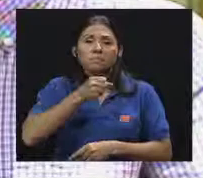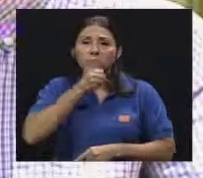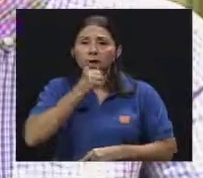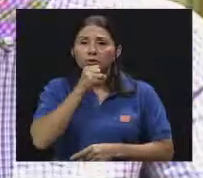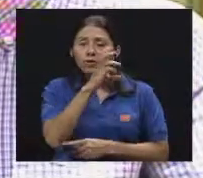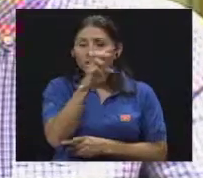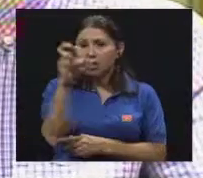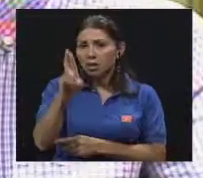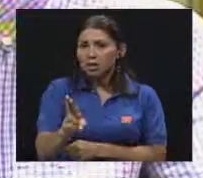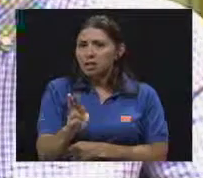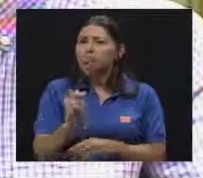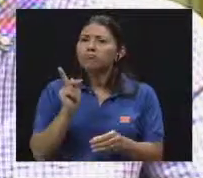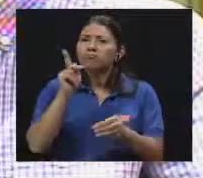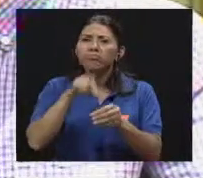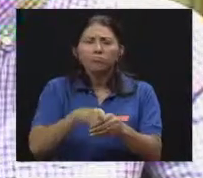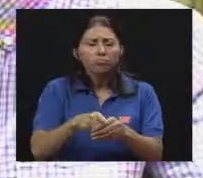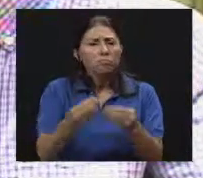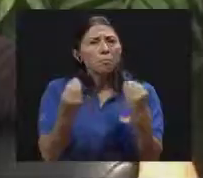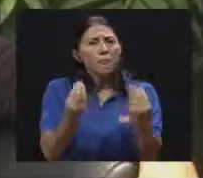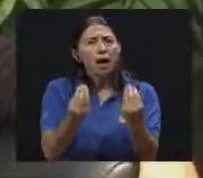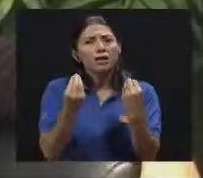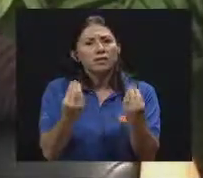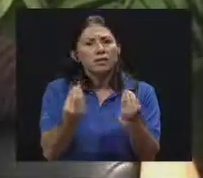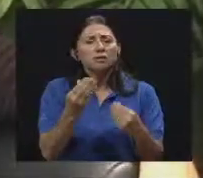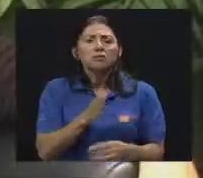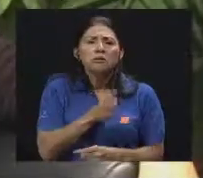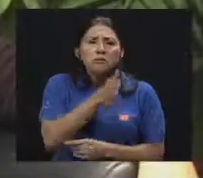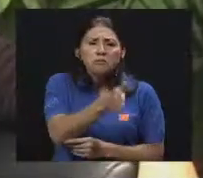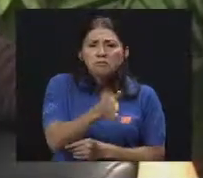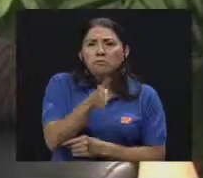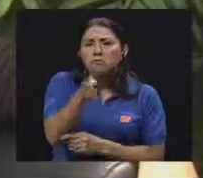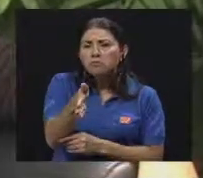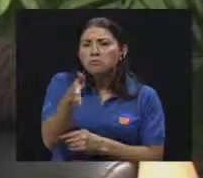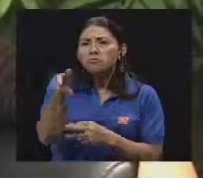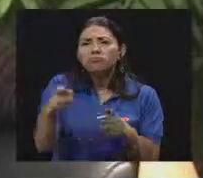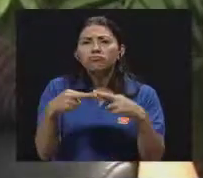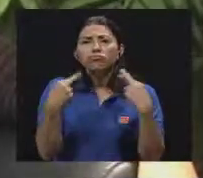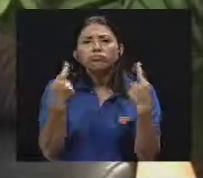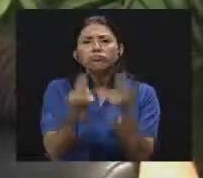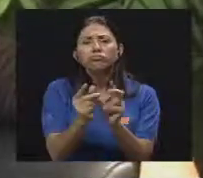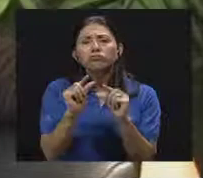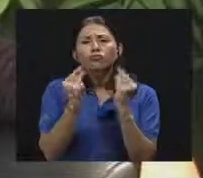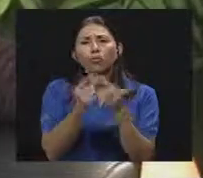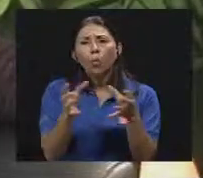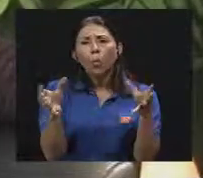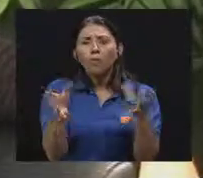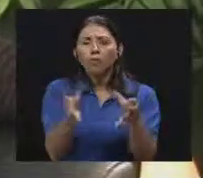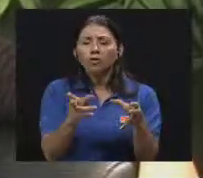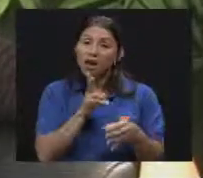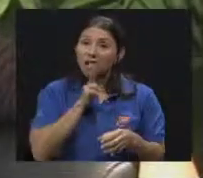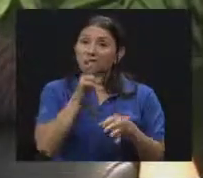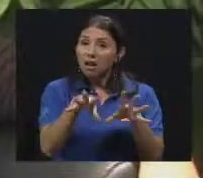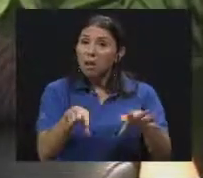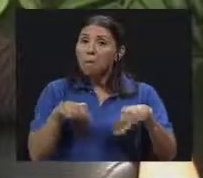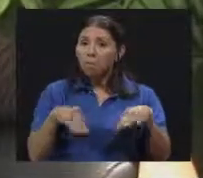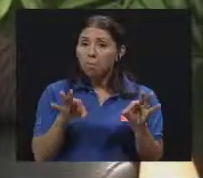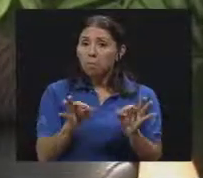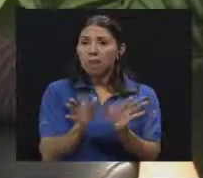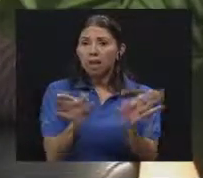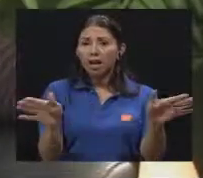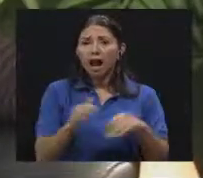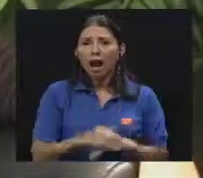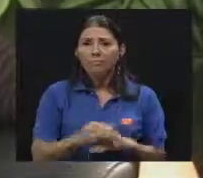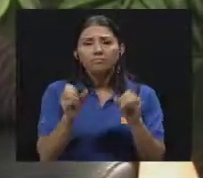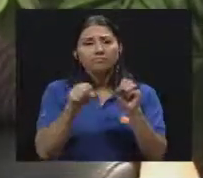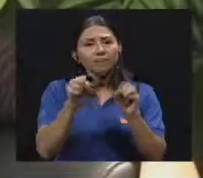país participan bastante, asisten a grupos, tiene una buena acogida en general, yo podría